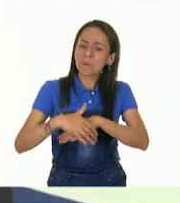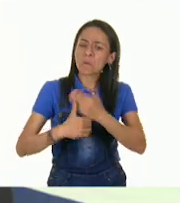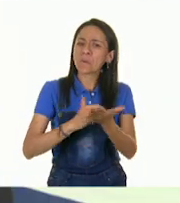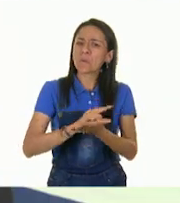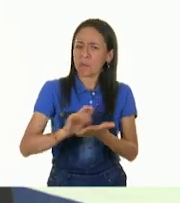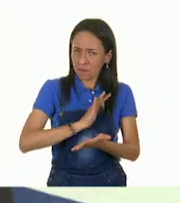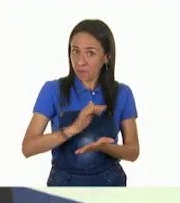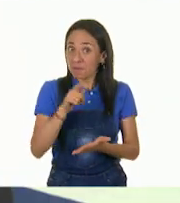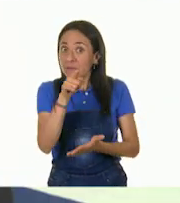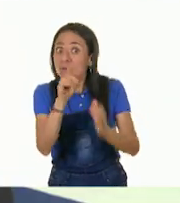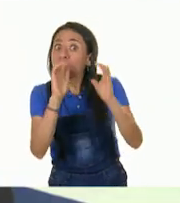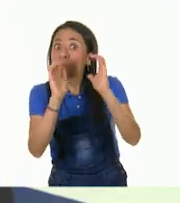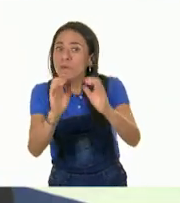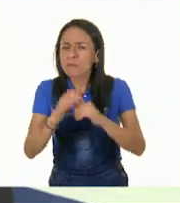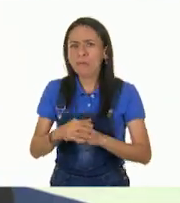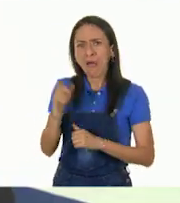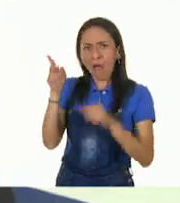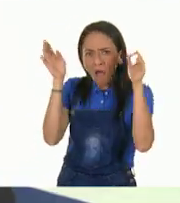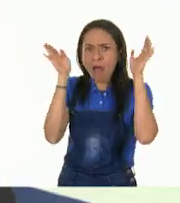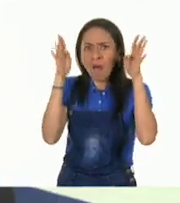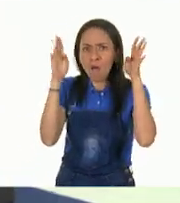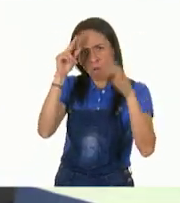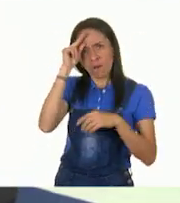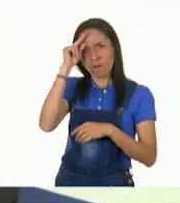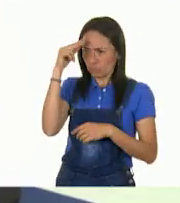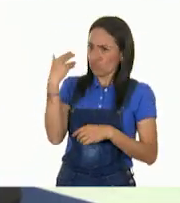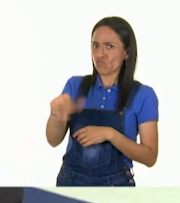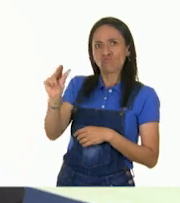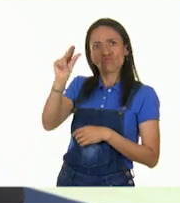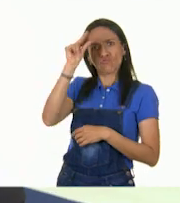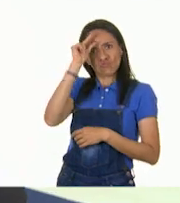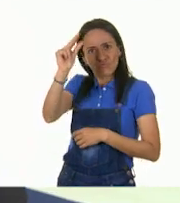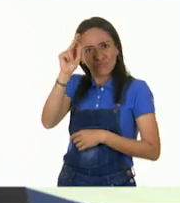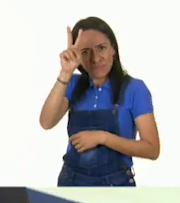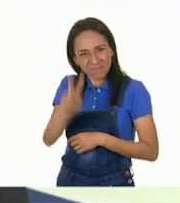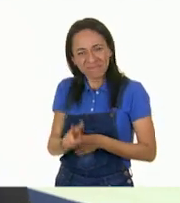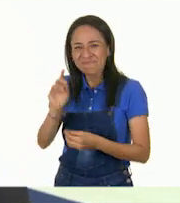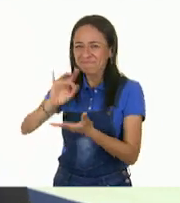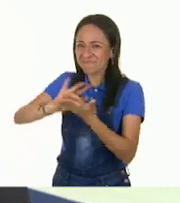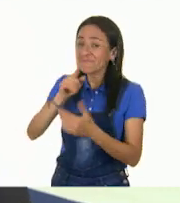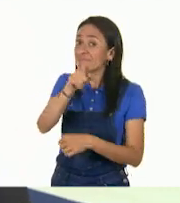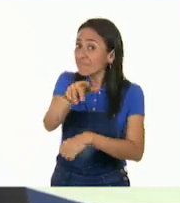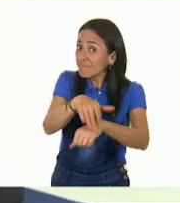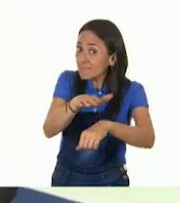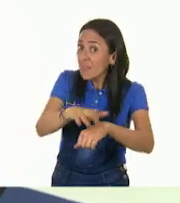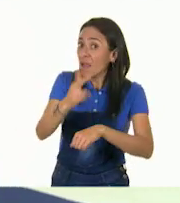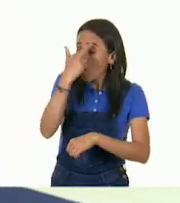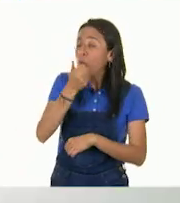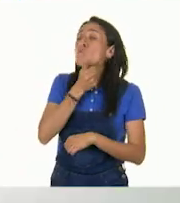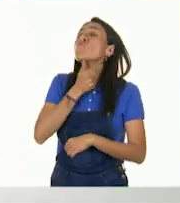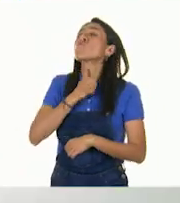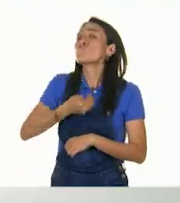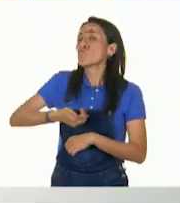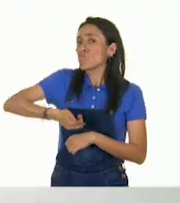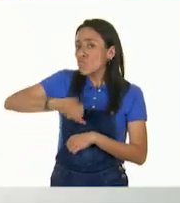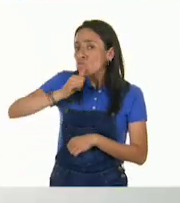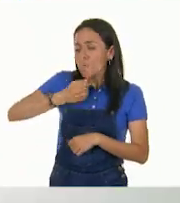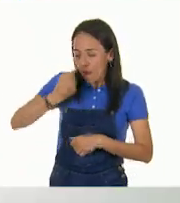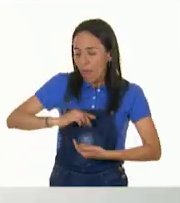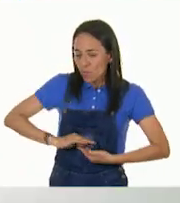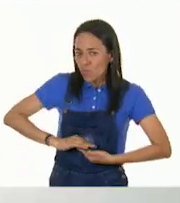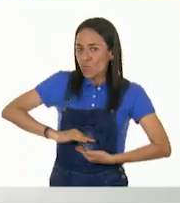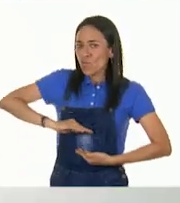ay qué listo es eso listo muchas gracias y recuerda que debes mantenerte bien hidratado verdad hat city así es es